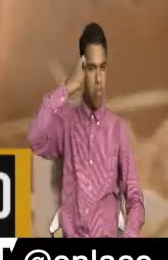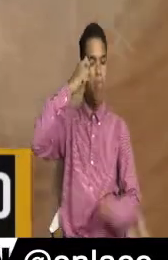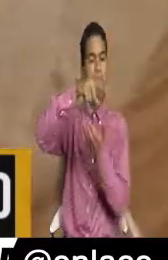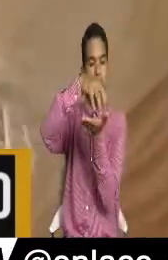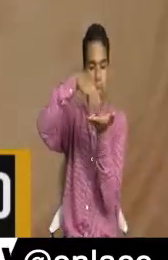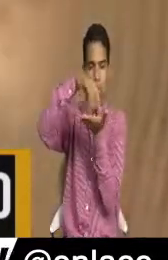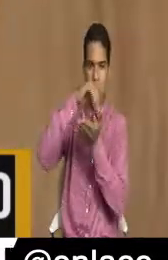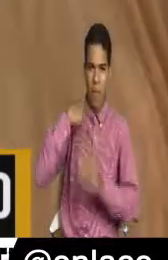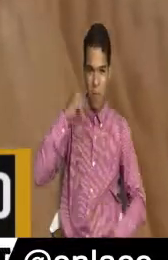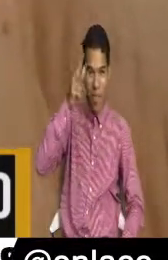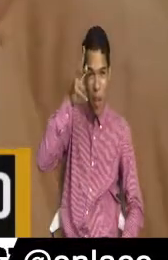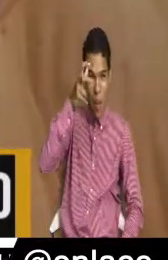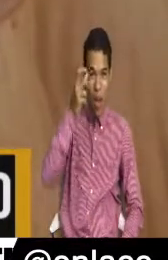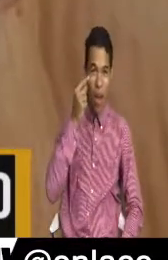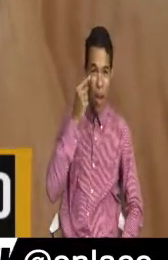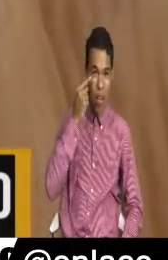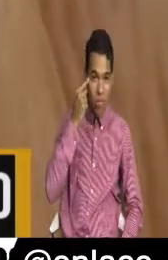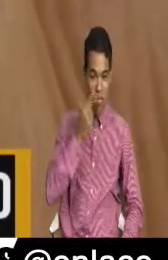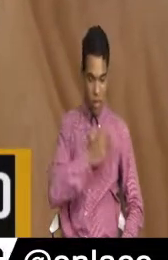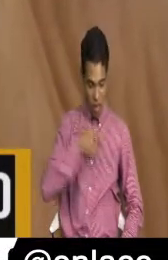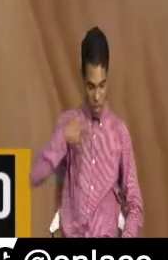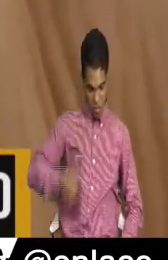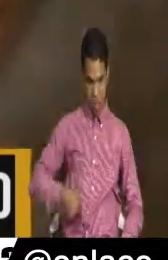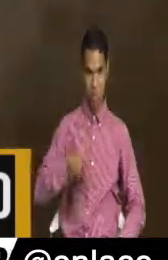raza de ganado chino santandereano está a salvo.